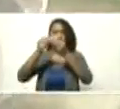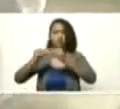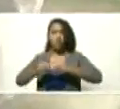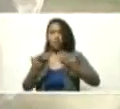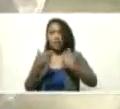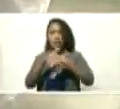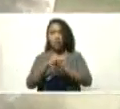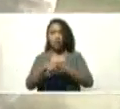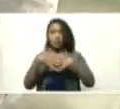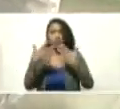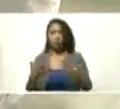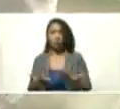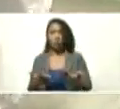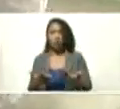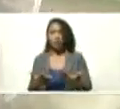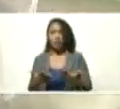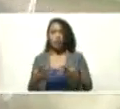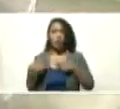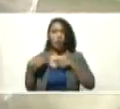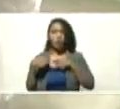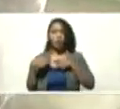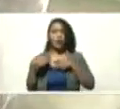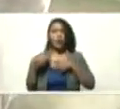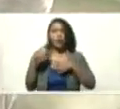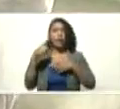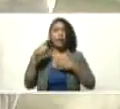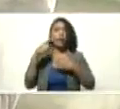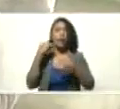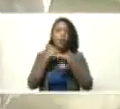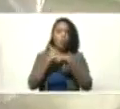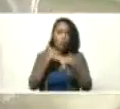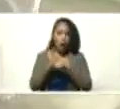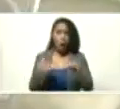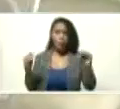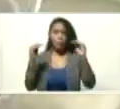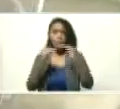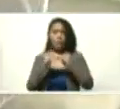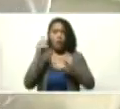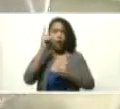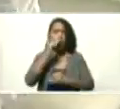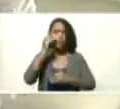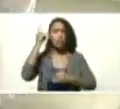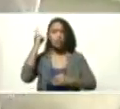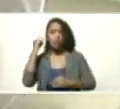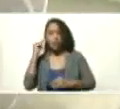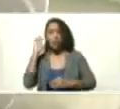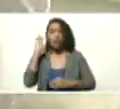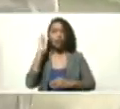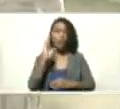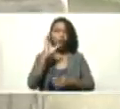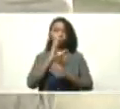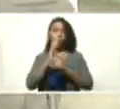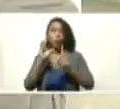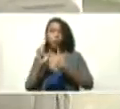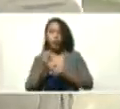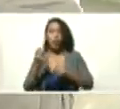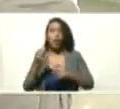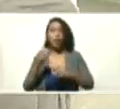La paridad de género, pero también de proveniencia cultural,